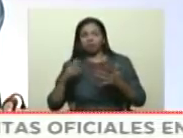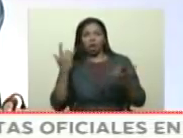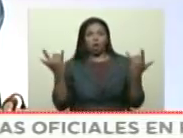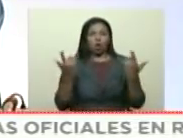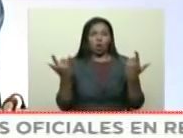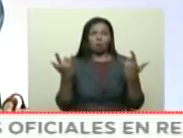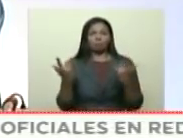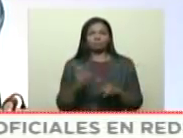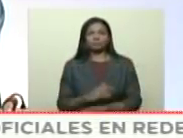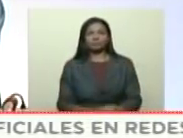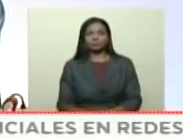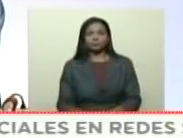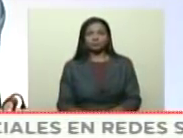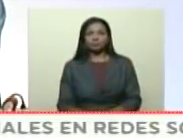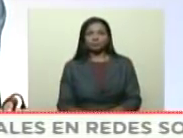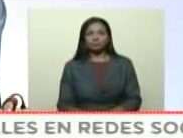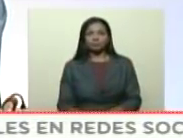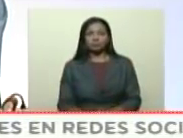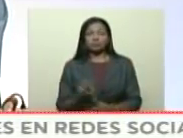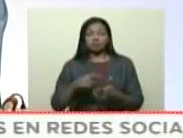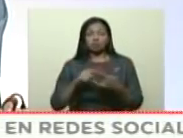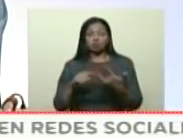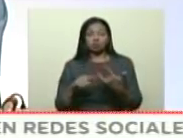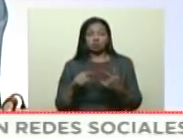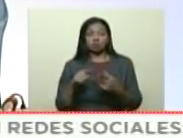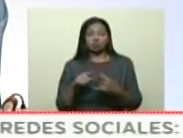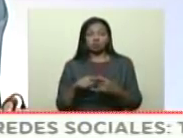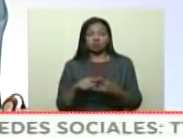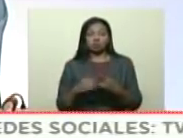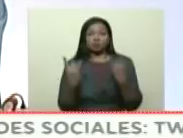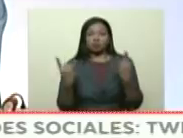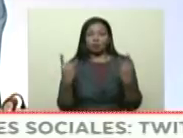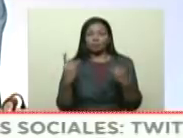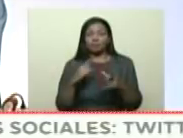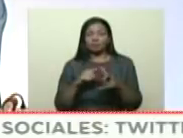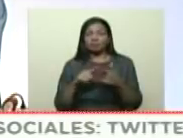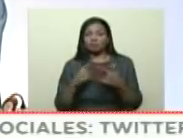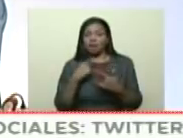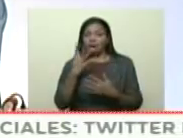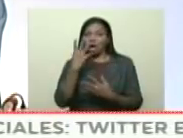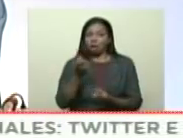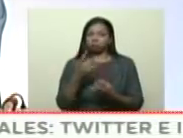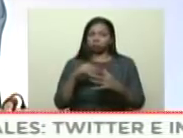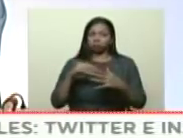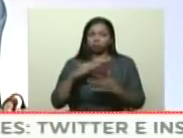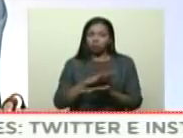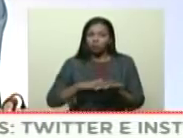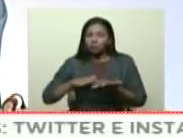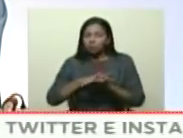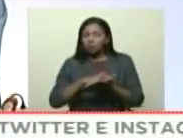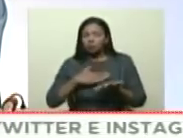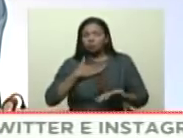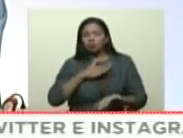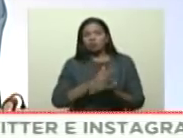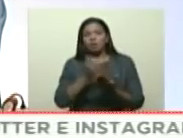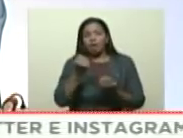Bueno, y ha tenido una postura de comprensión, solidaridad y apoyo al pueblo de Venezuela